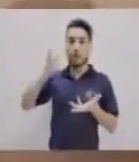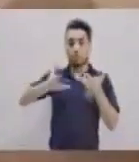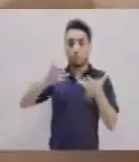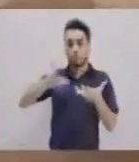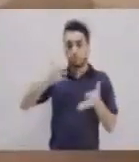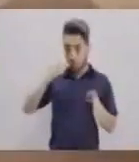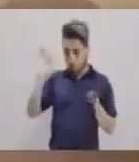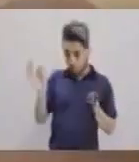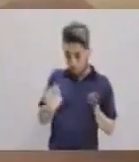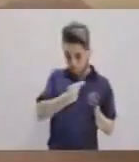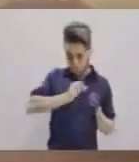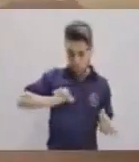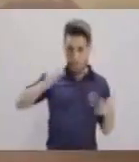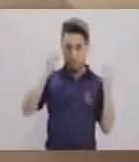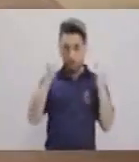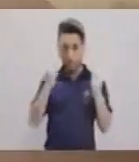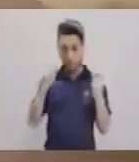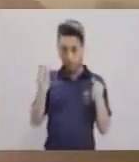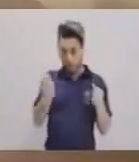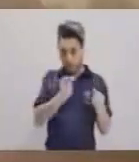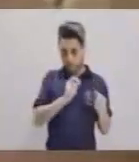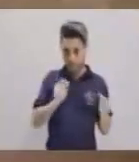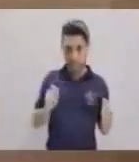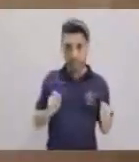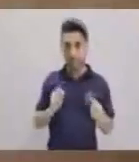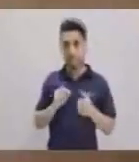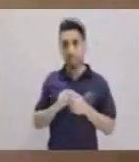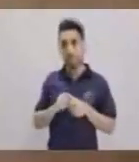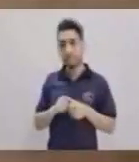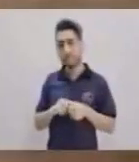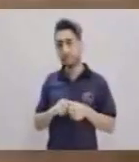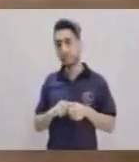hacer un trazo más fuerte.